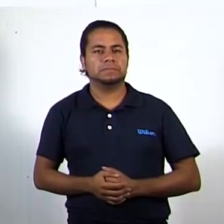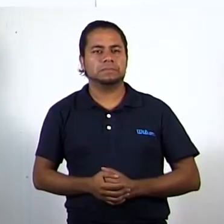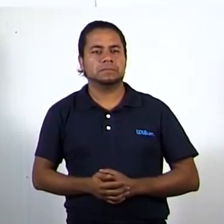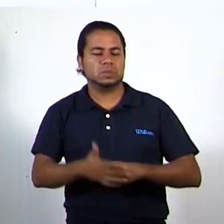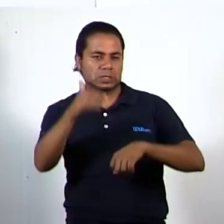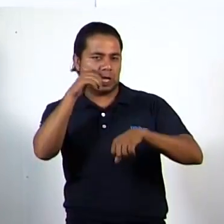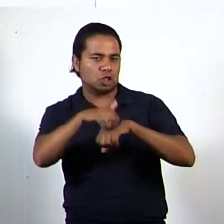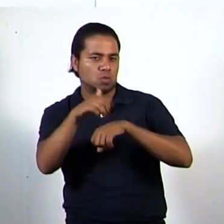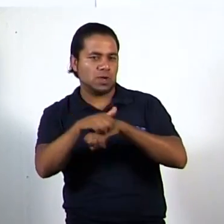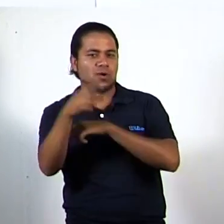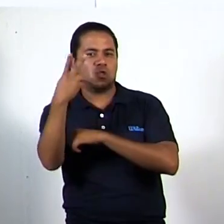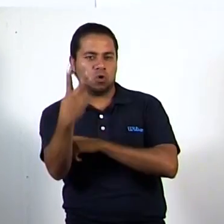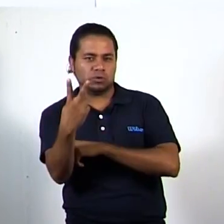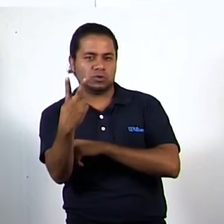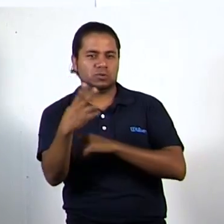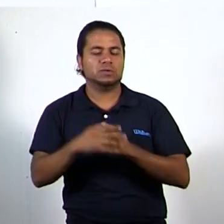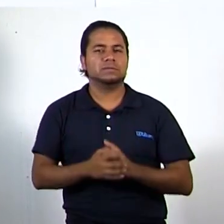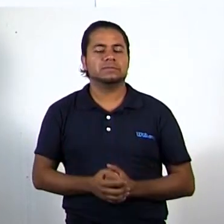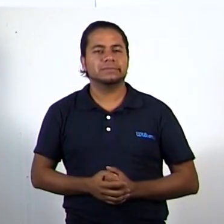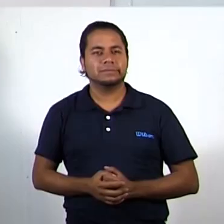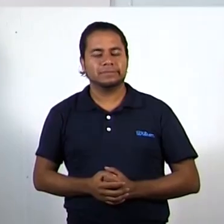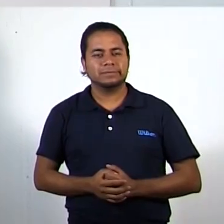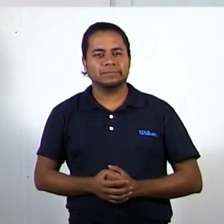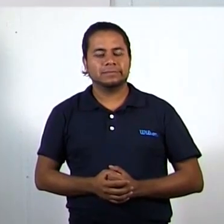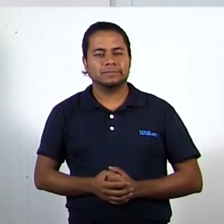conocemos el número 2,